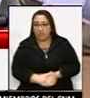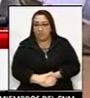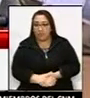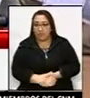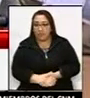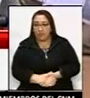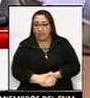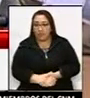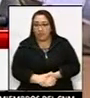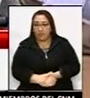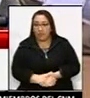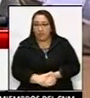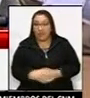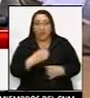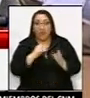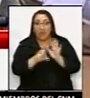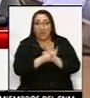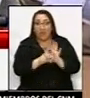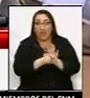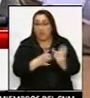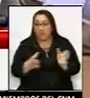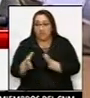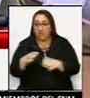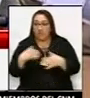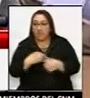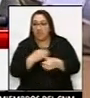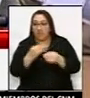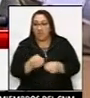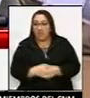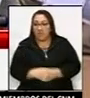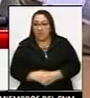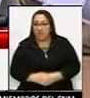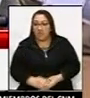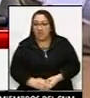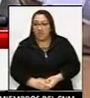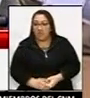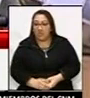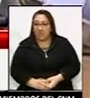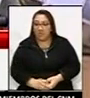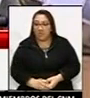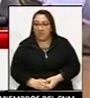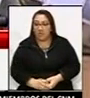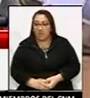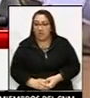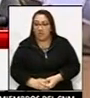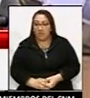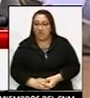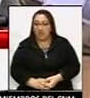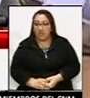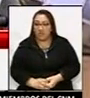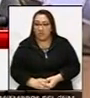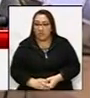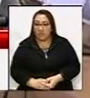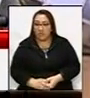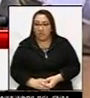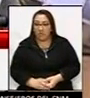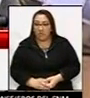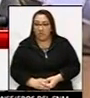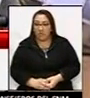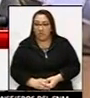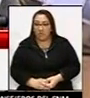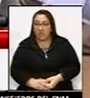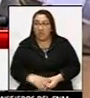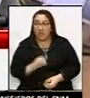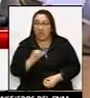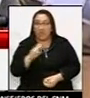discute en la Constitución, se discute en la Ley Orgánica. Y podríamos pasarnos meses. Por ejemplo, sobre el Distrito Único, repito, los